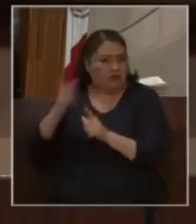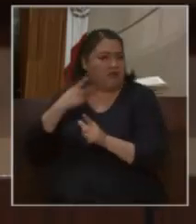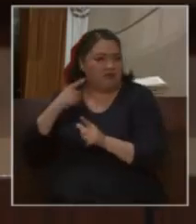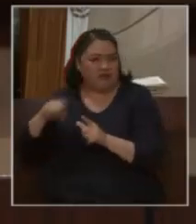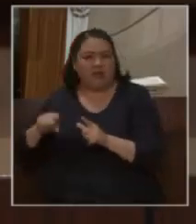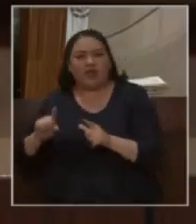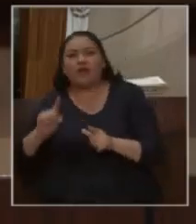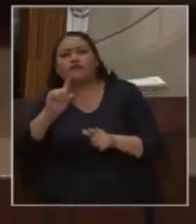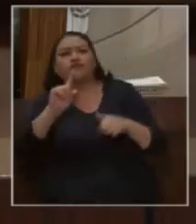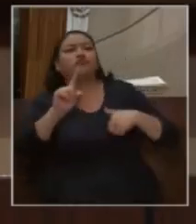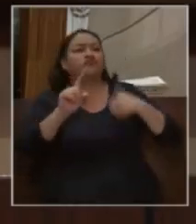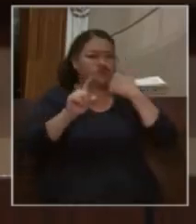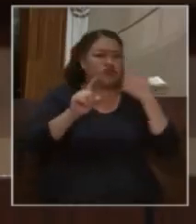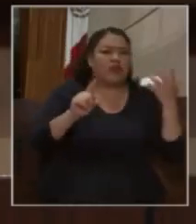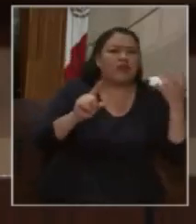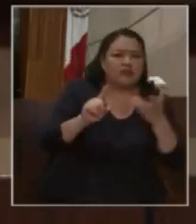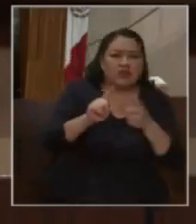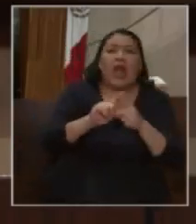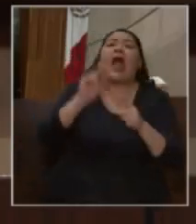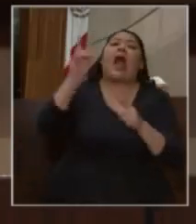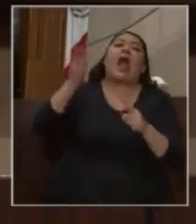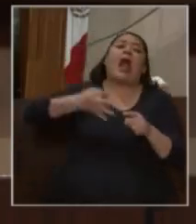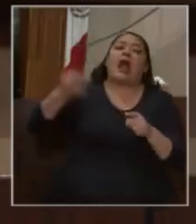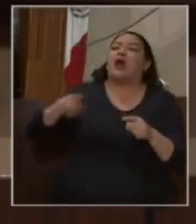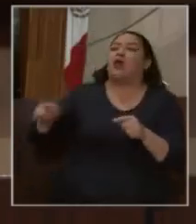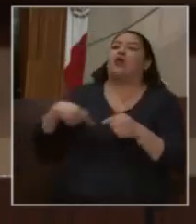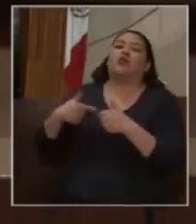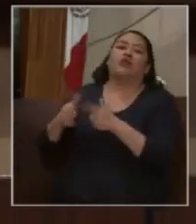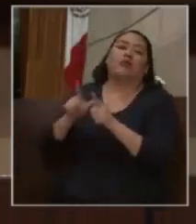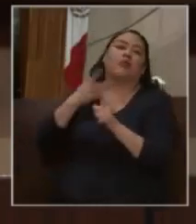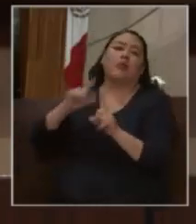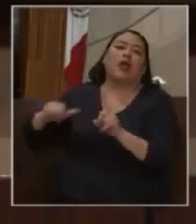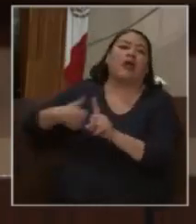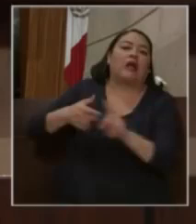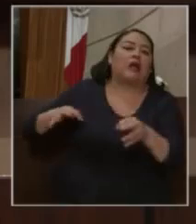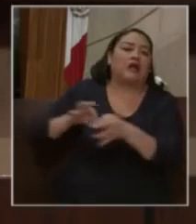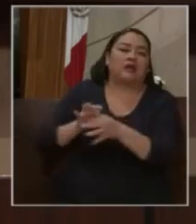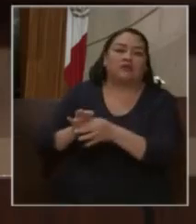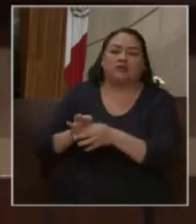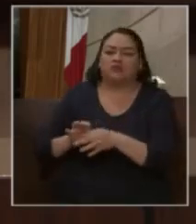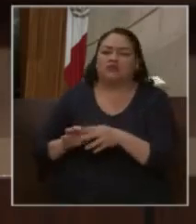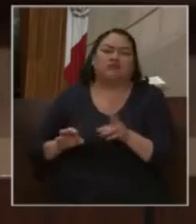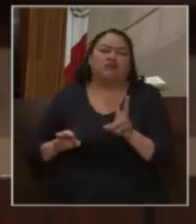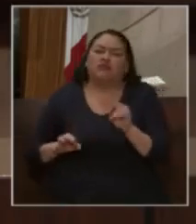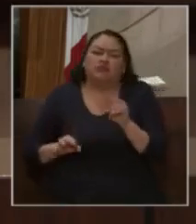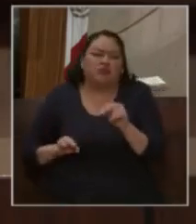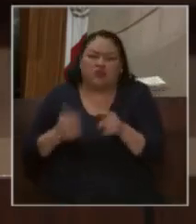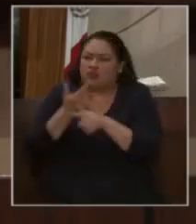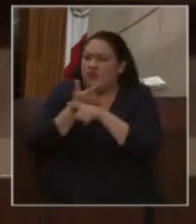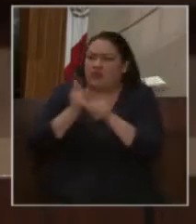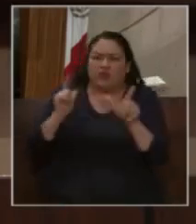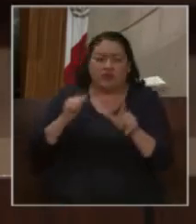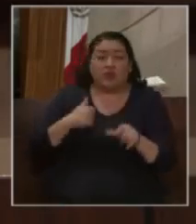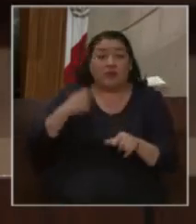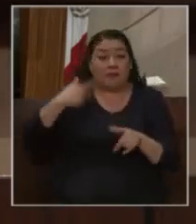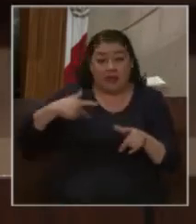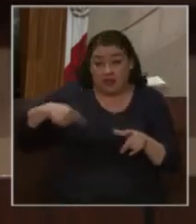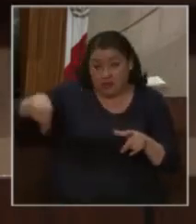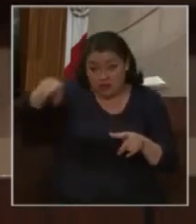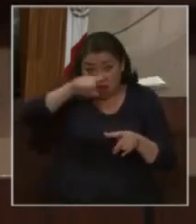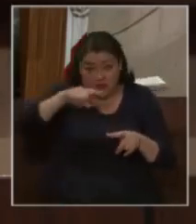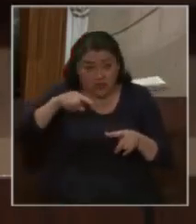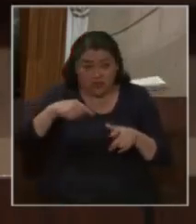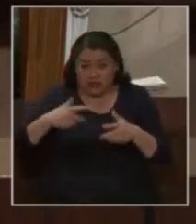ellos, siempre que su conducta no sea contraria a la norma. Por lo tanto, para